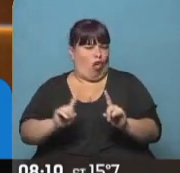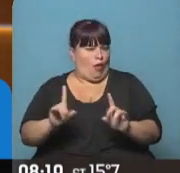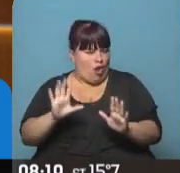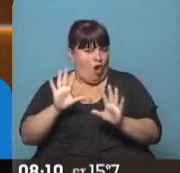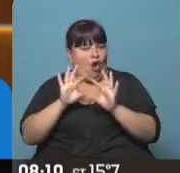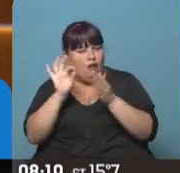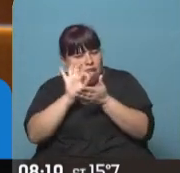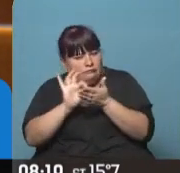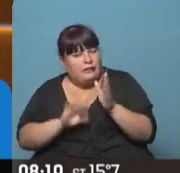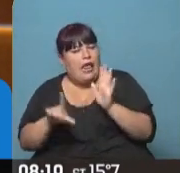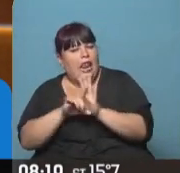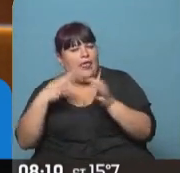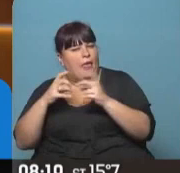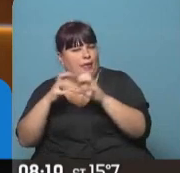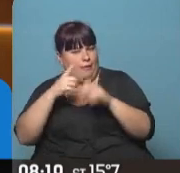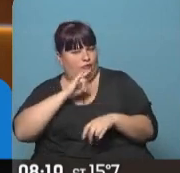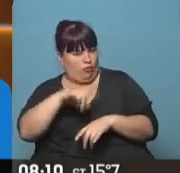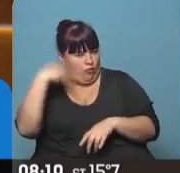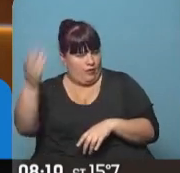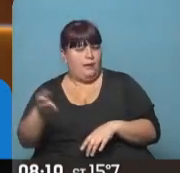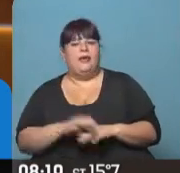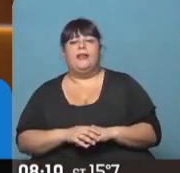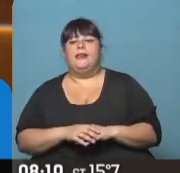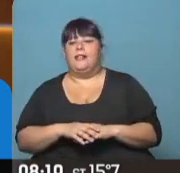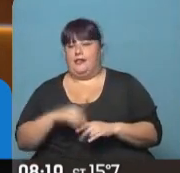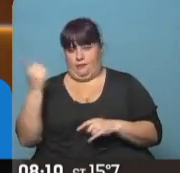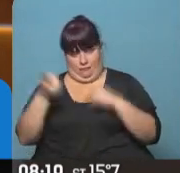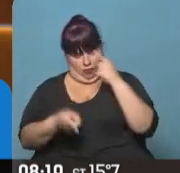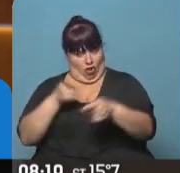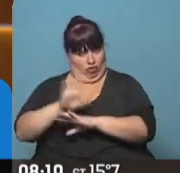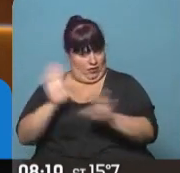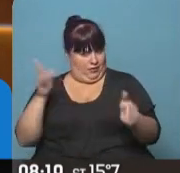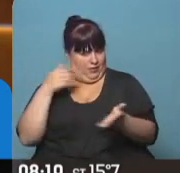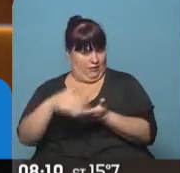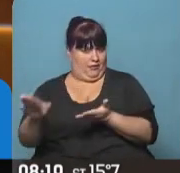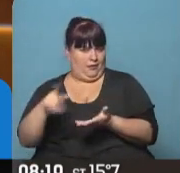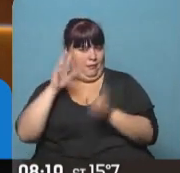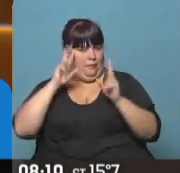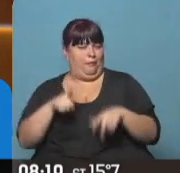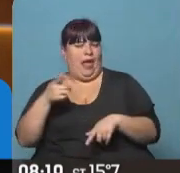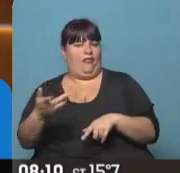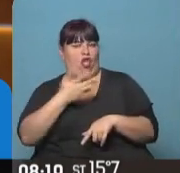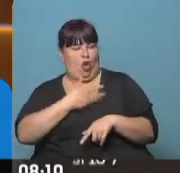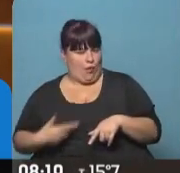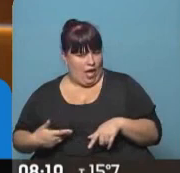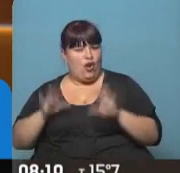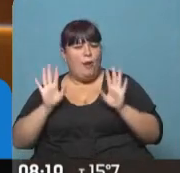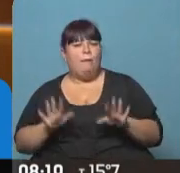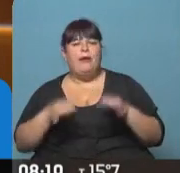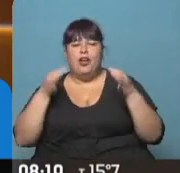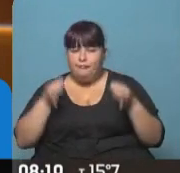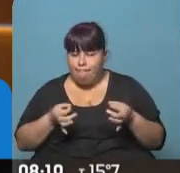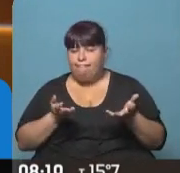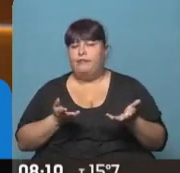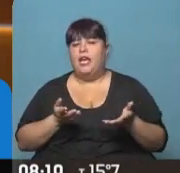la letra fina de la ley que van a tener que discutir ustedes, hay muchos rechazos a las iniciativas que está planteando el gobierno. Ahora, lo cierto es